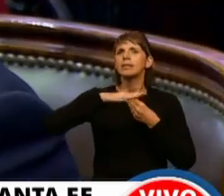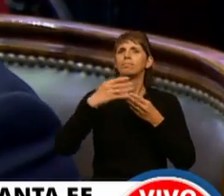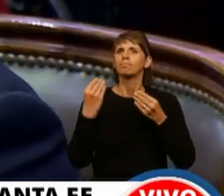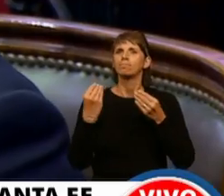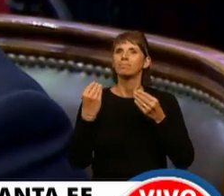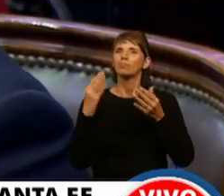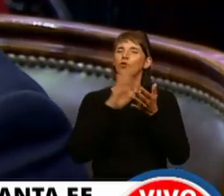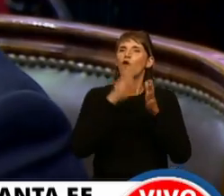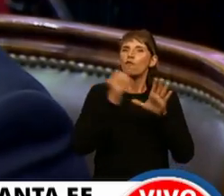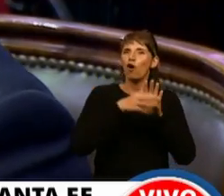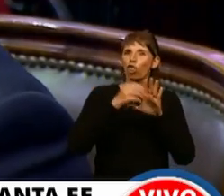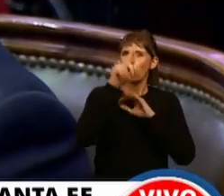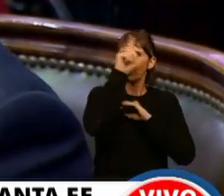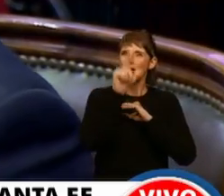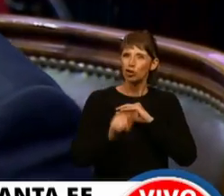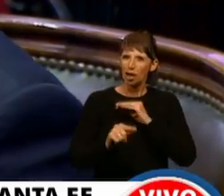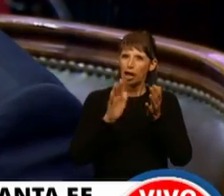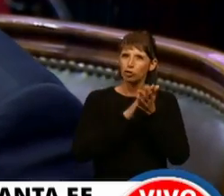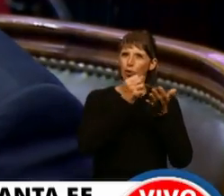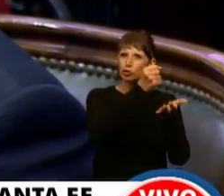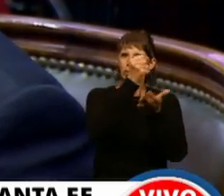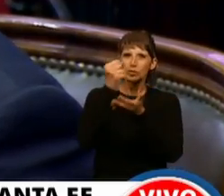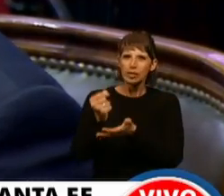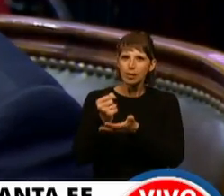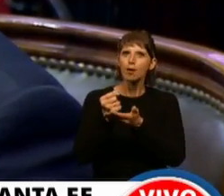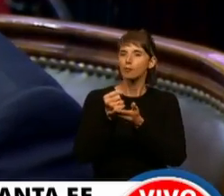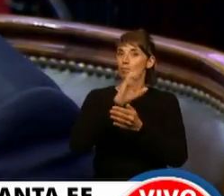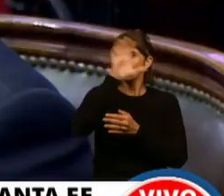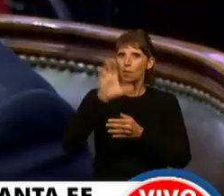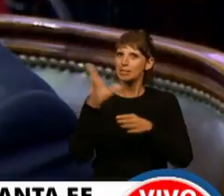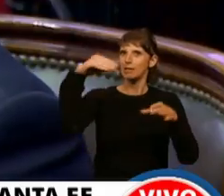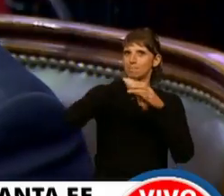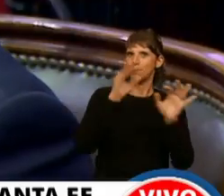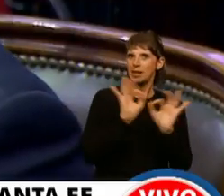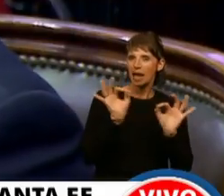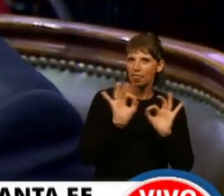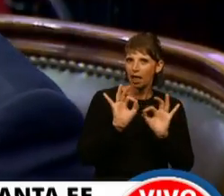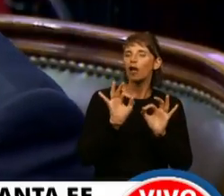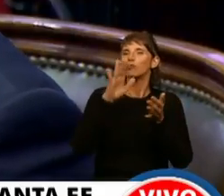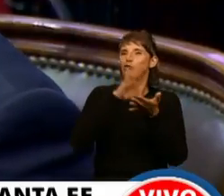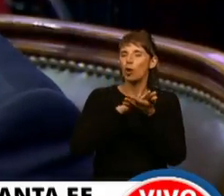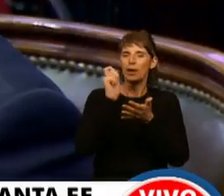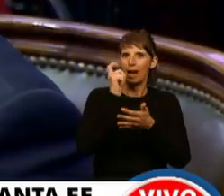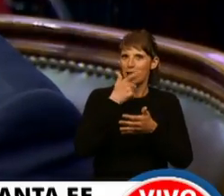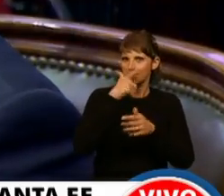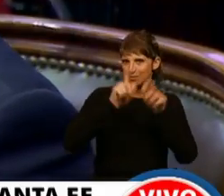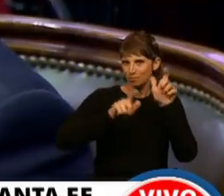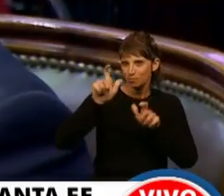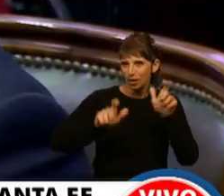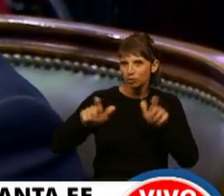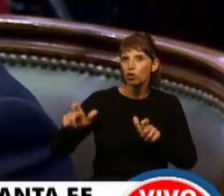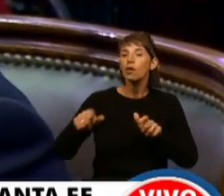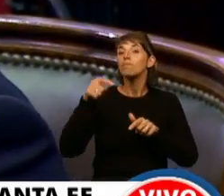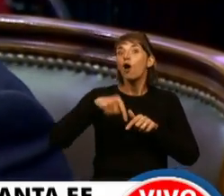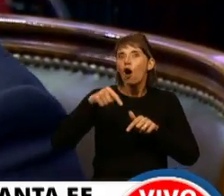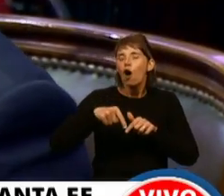nacional de subsidios de usuarios de gas hoy lo